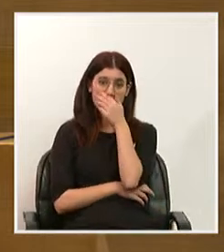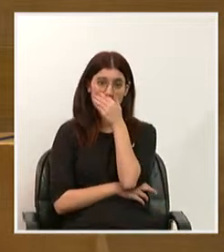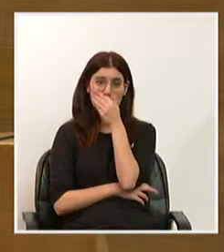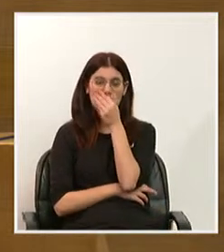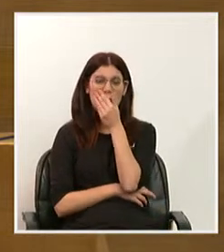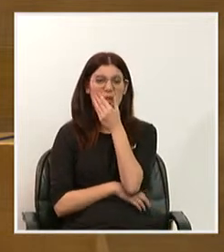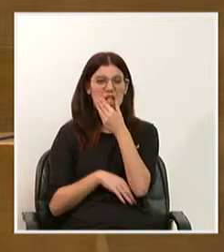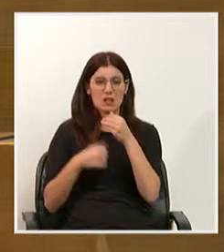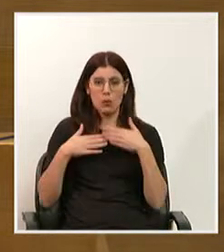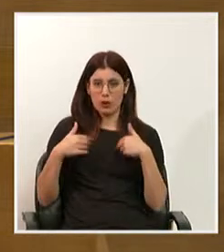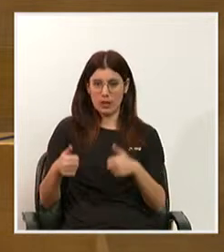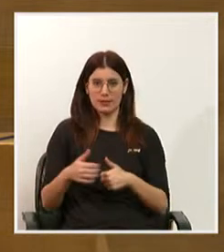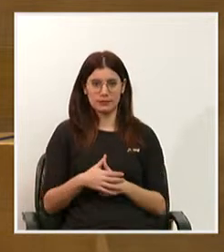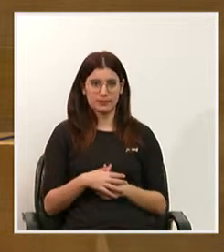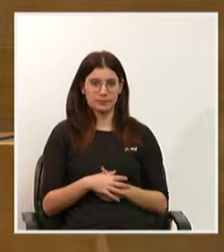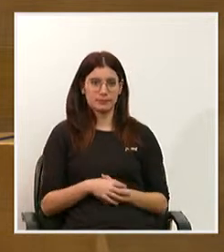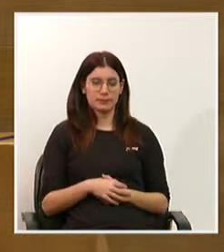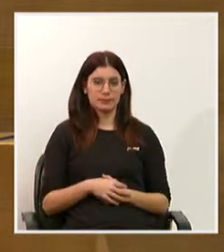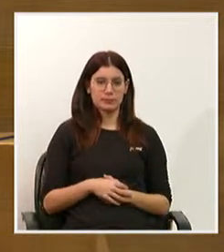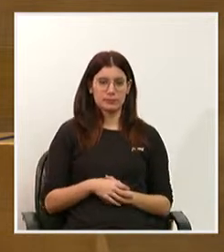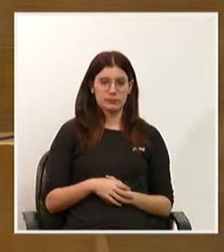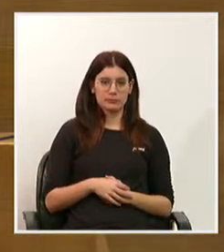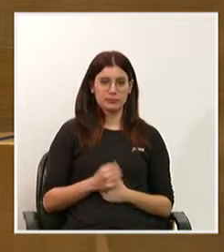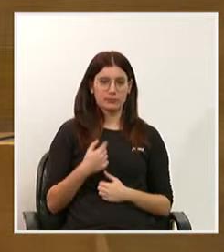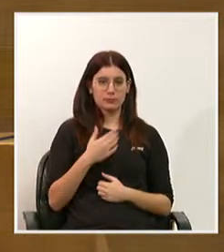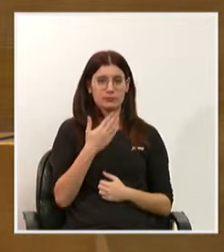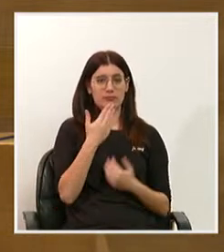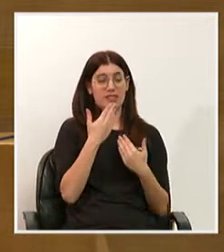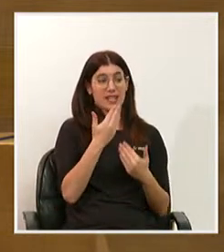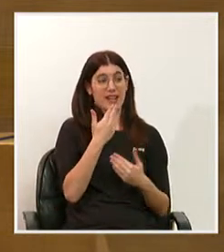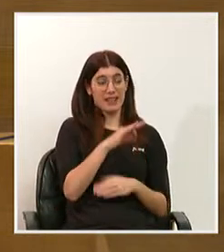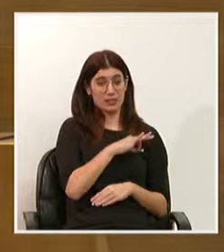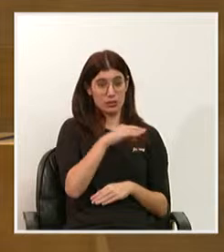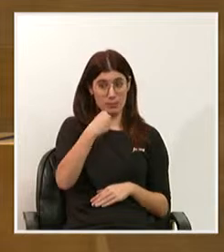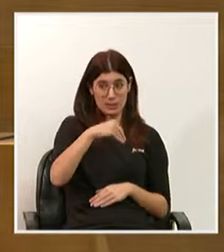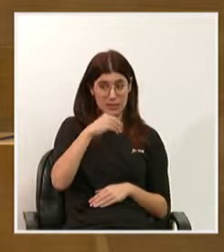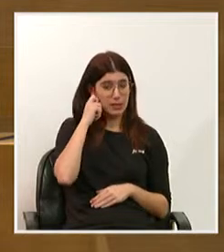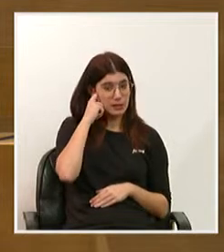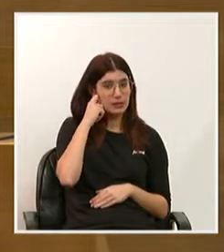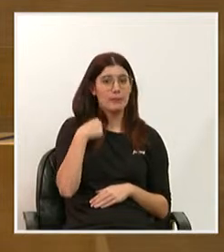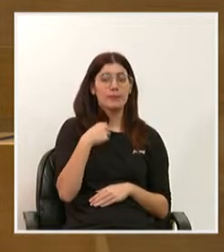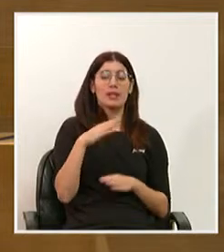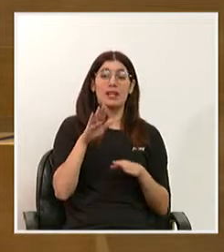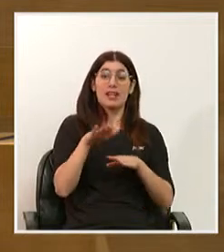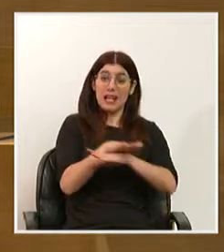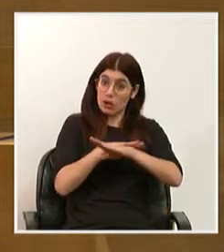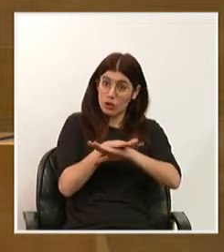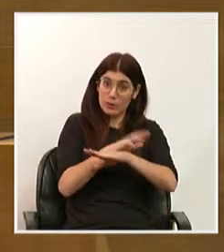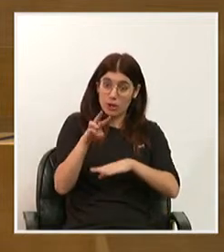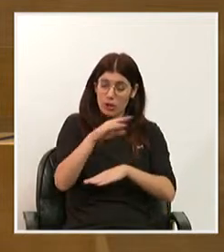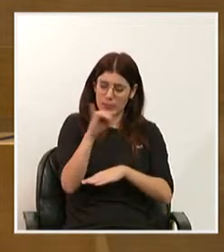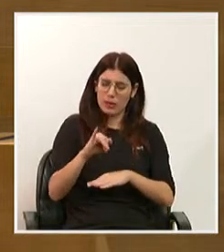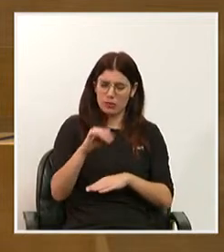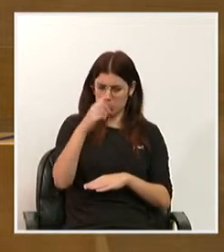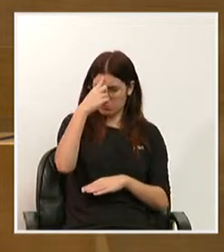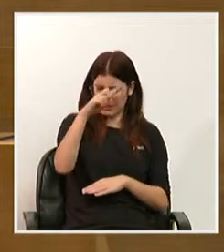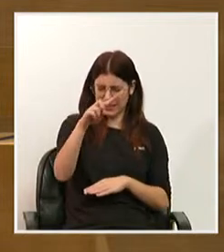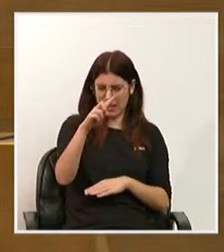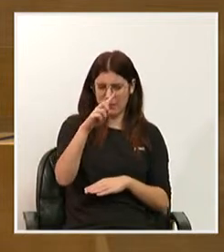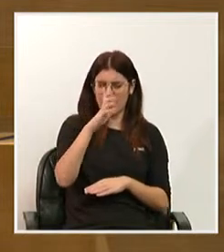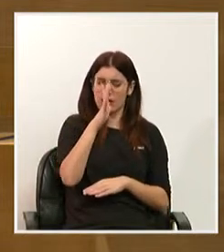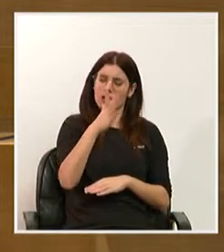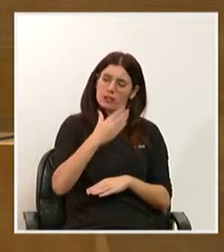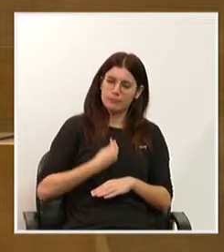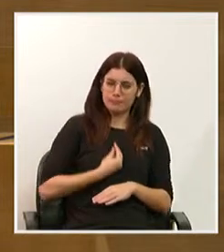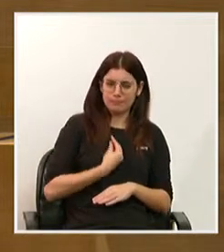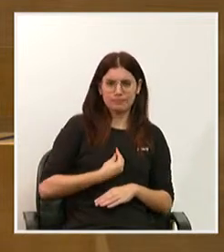Cuando quiera Gracias presidenta el consel de Carlos mazón es consciente de la preocupación de la sociedad por el impacto de la ludopatía